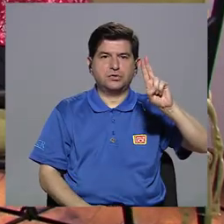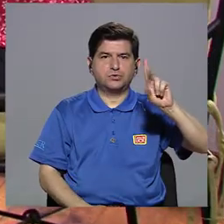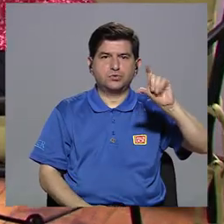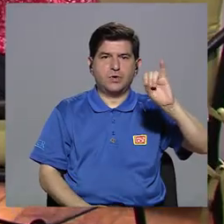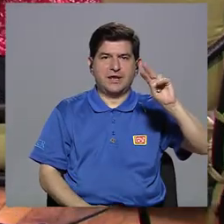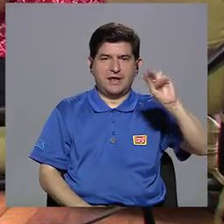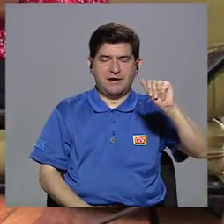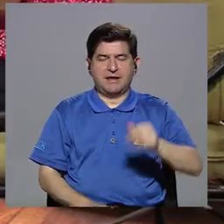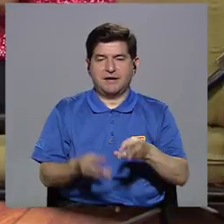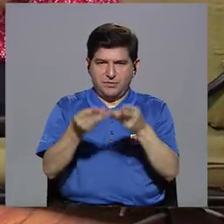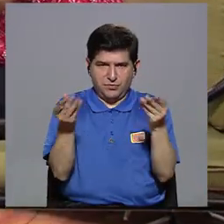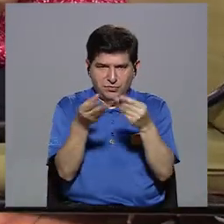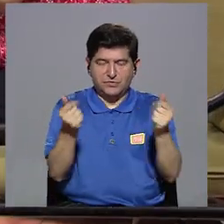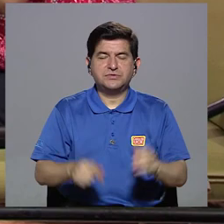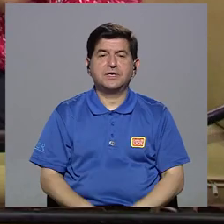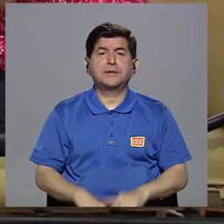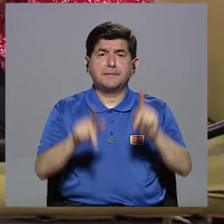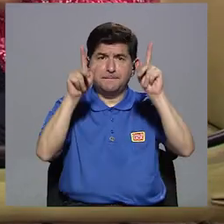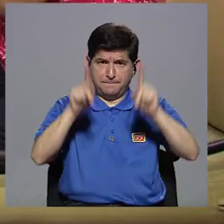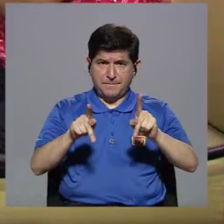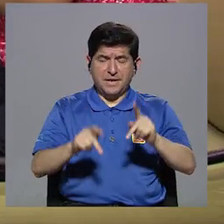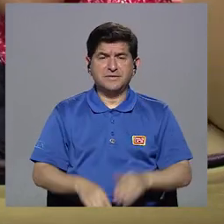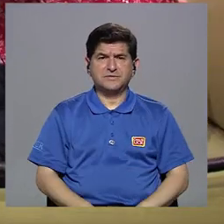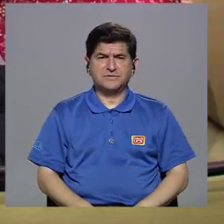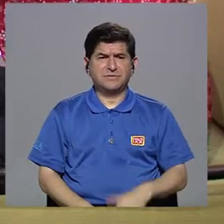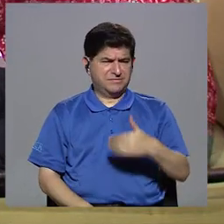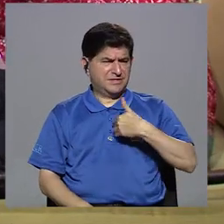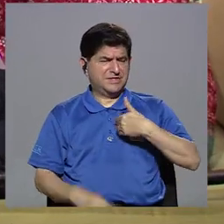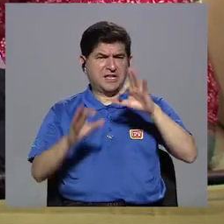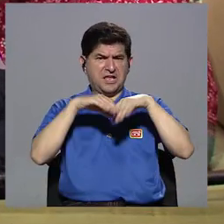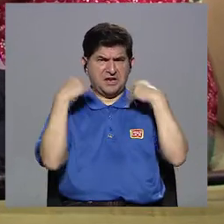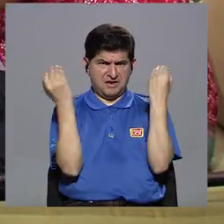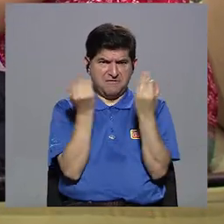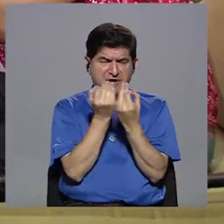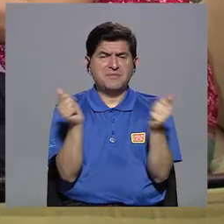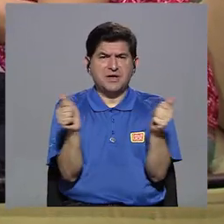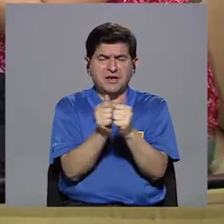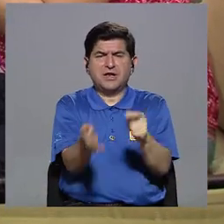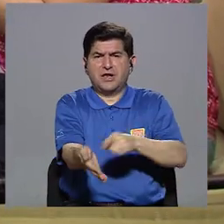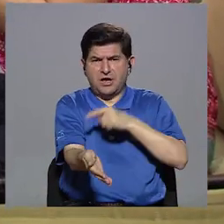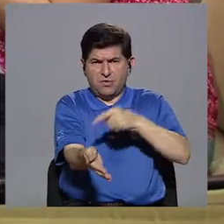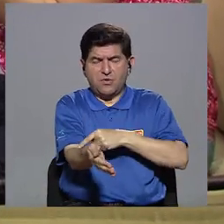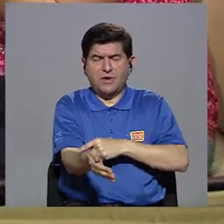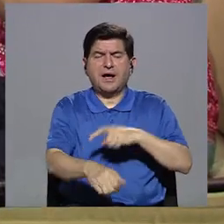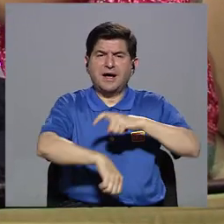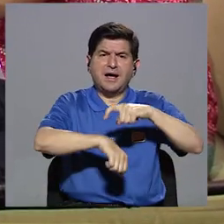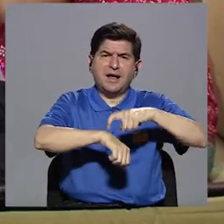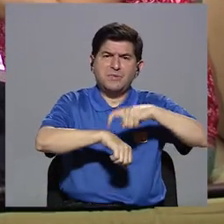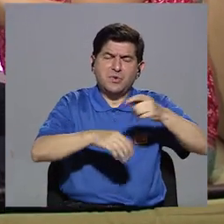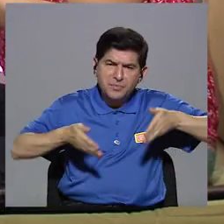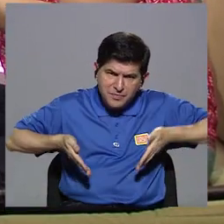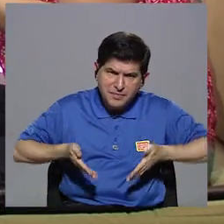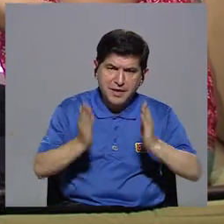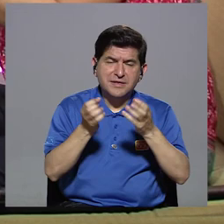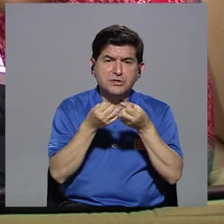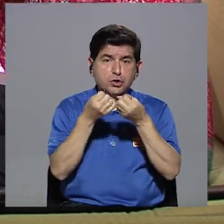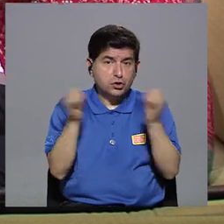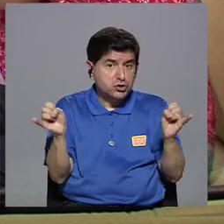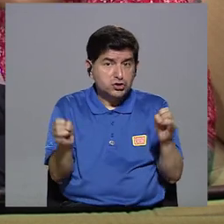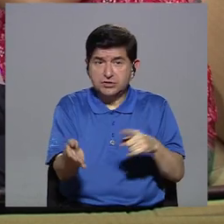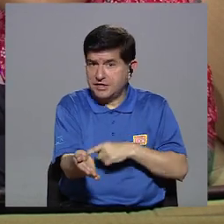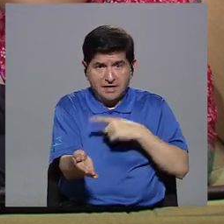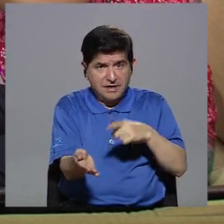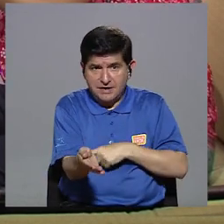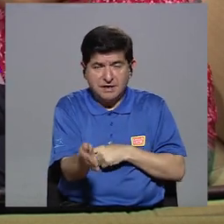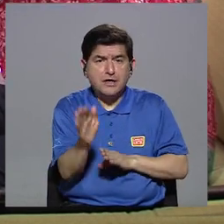por ejemplo nosotros nacemos las personas incluso si tienen familiares que tienen diabetes por lo general hacen sin